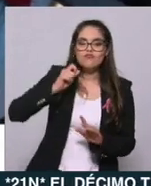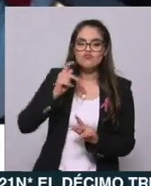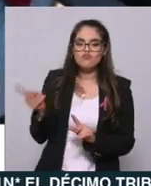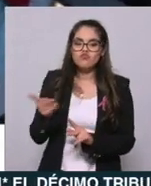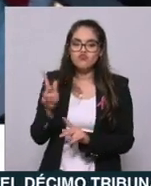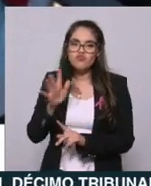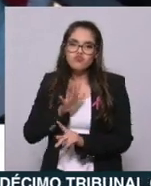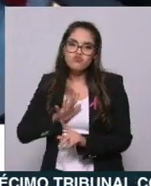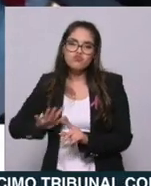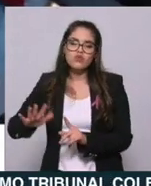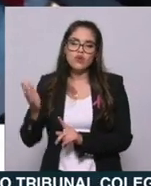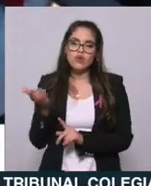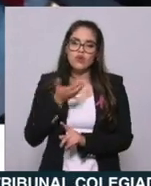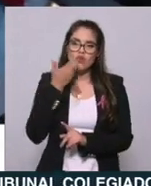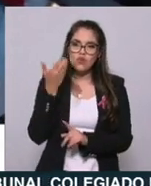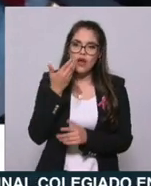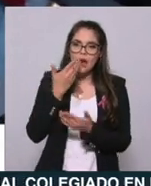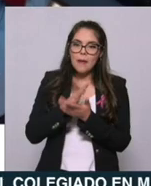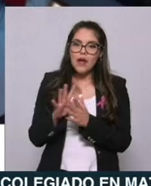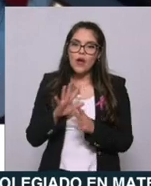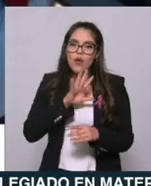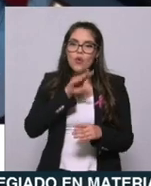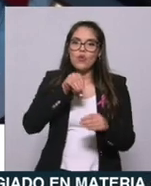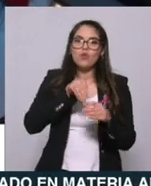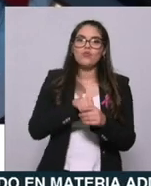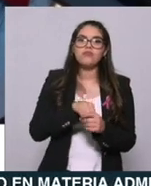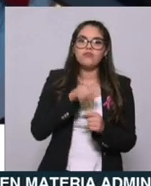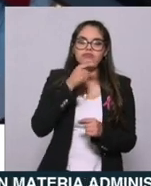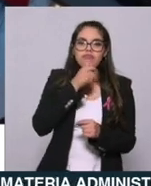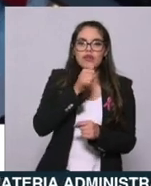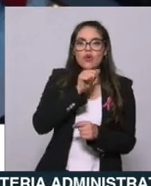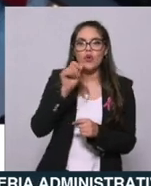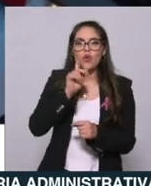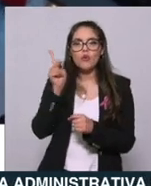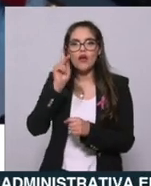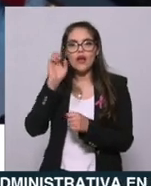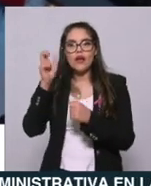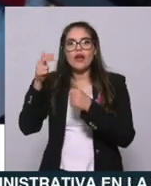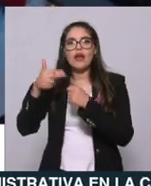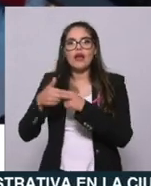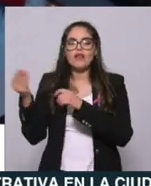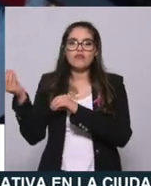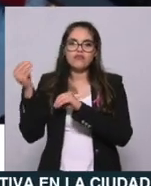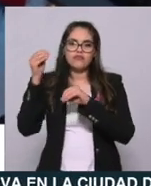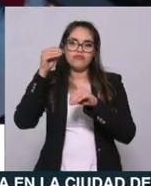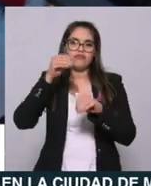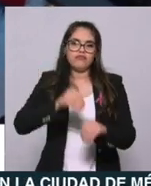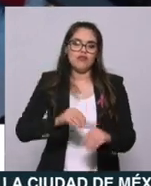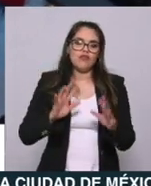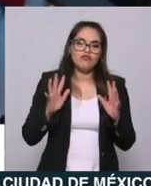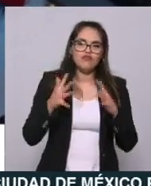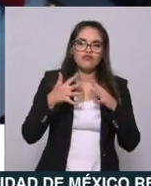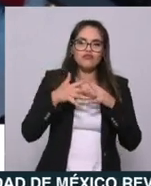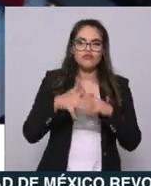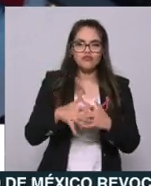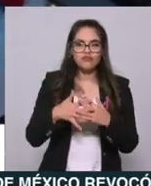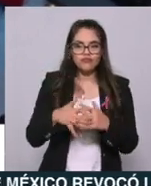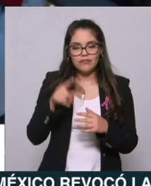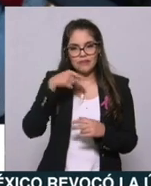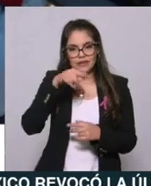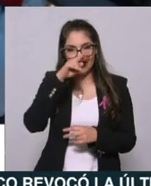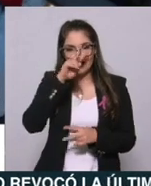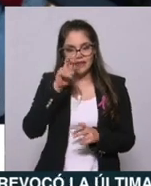pueblos mesoamericanos con los pueblos europeos que llegaron a fusionarse en